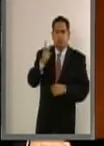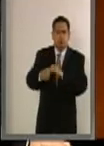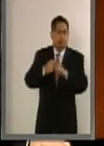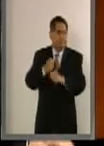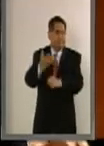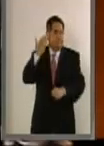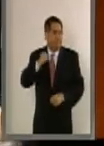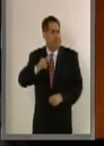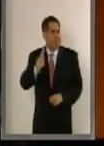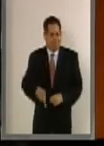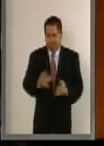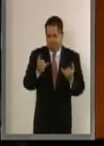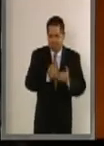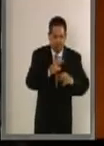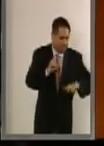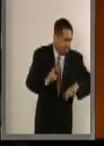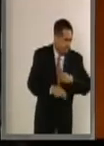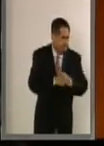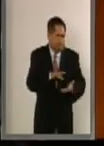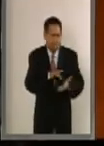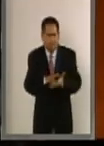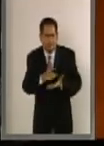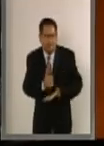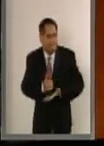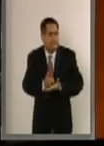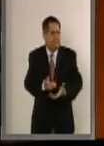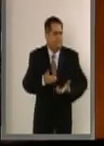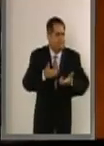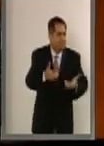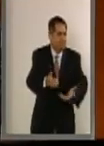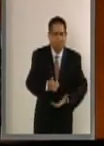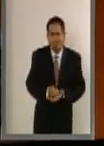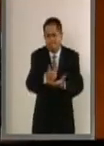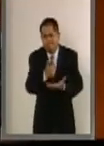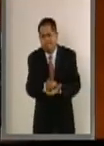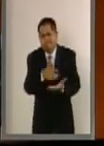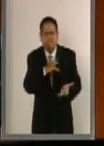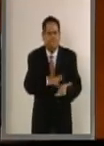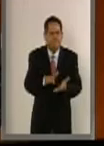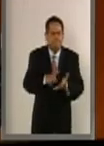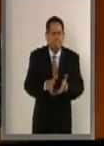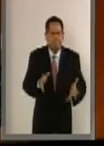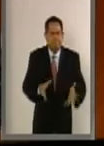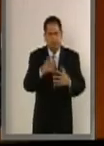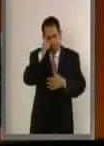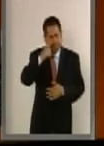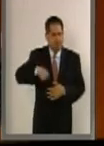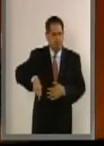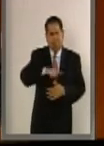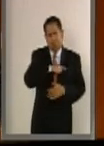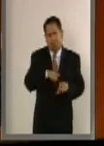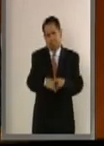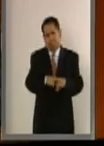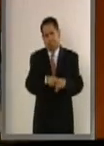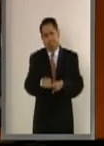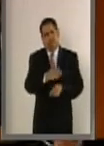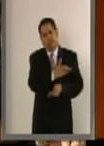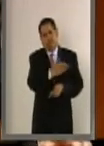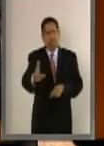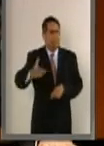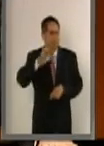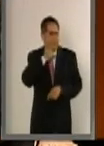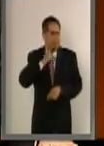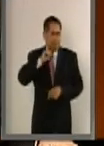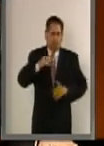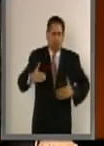las calles de manera espontánea para apoyar a sus hermanos, para apoyar a las mexicanas